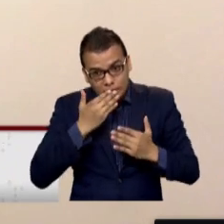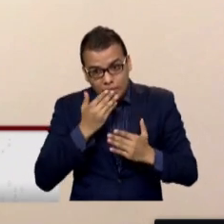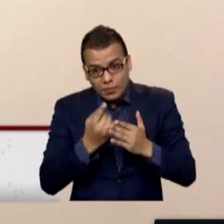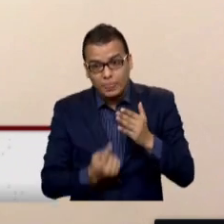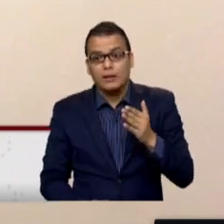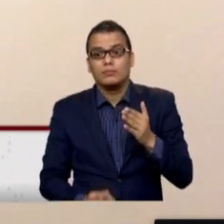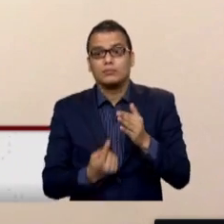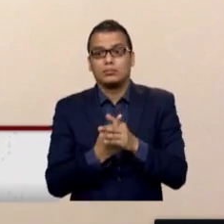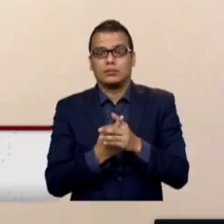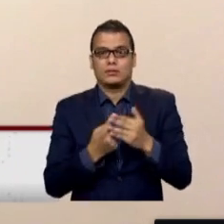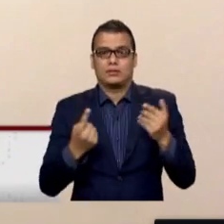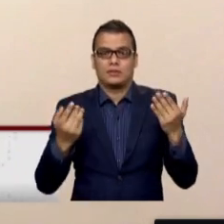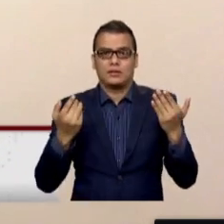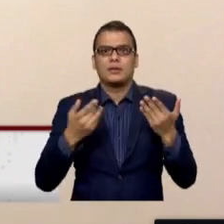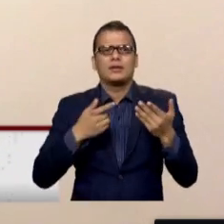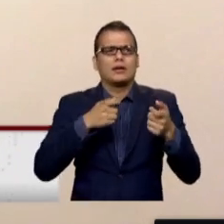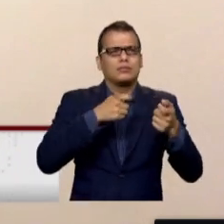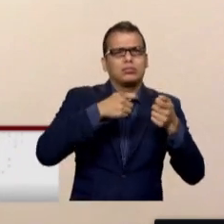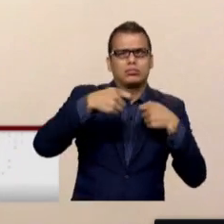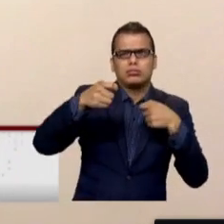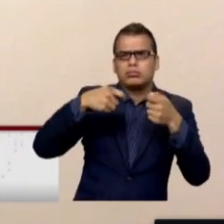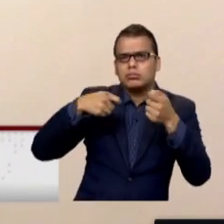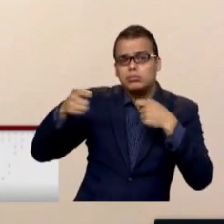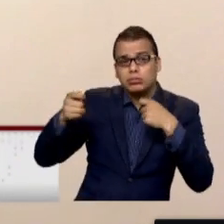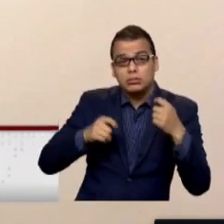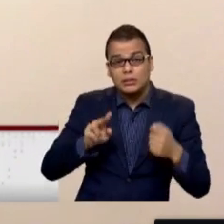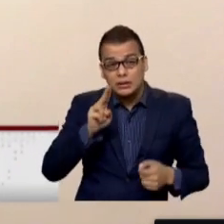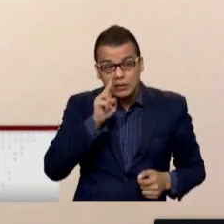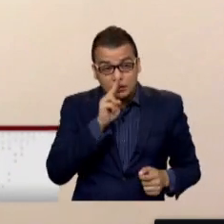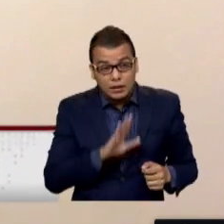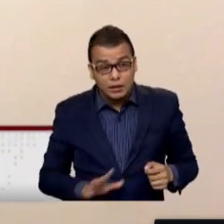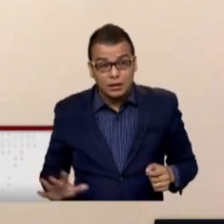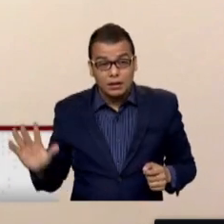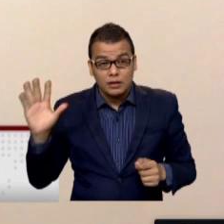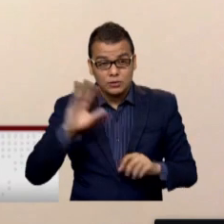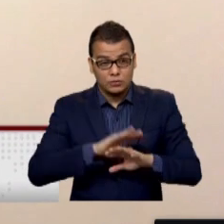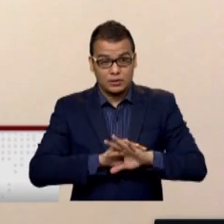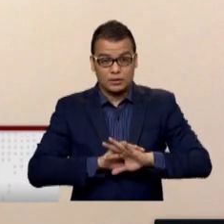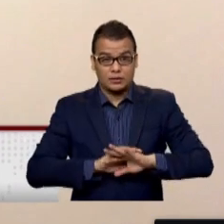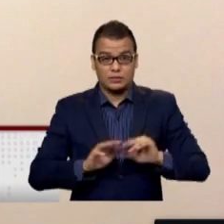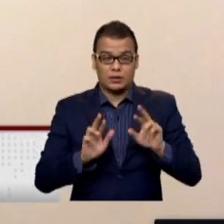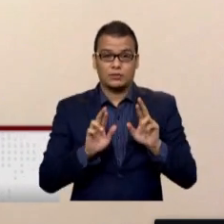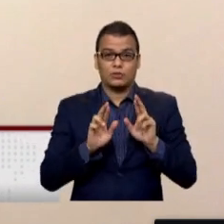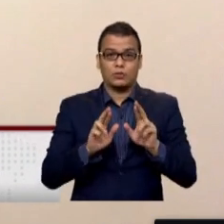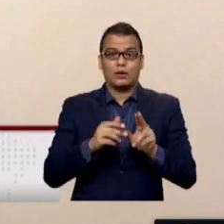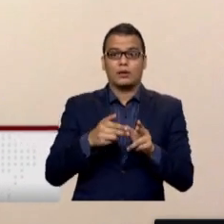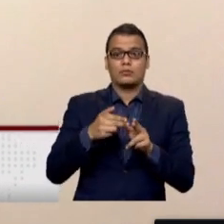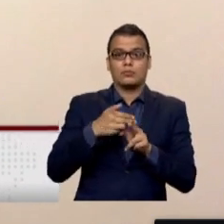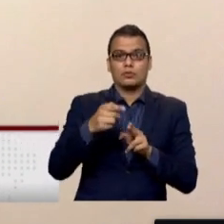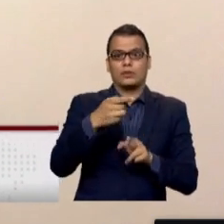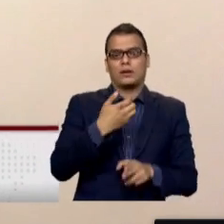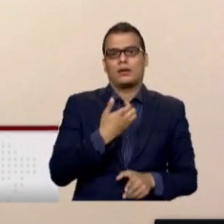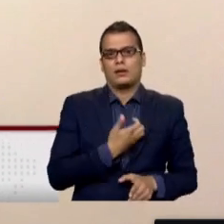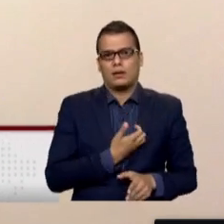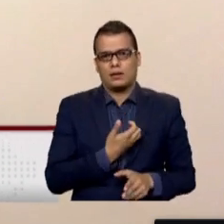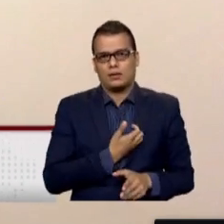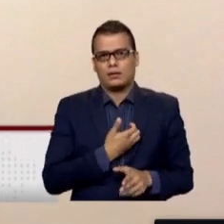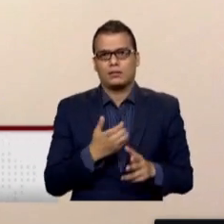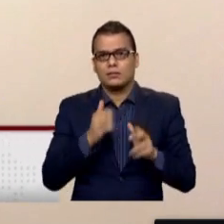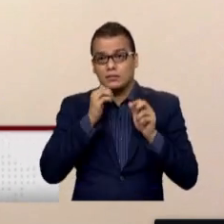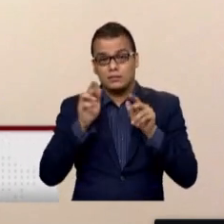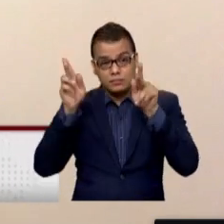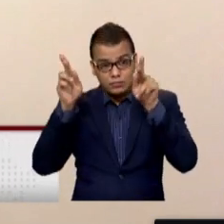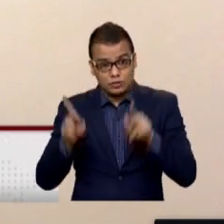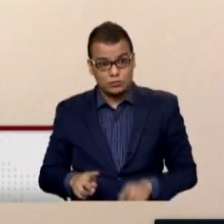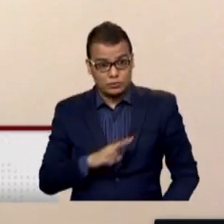reactivos que vamos a distribuir por todo el país, que esperamos tener, que nuestro alcalde, nuestra gobernadora del Valle